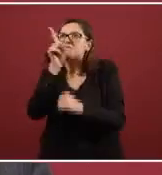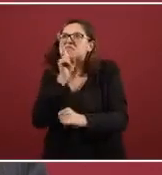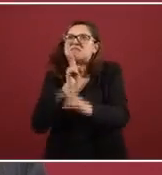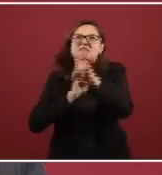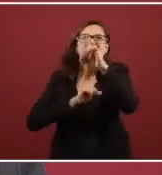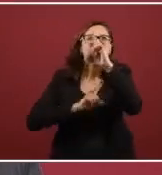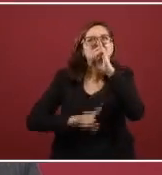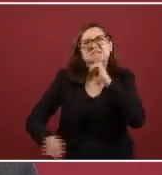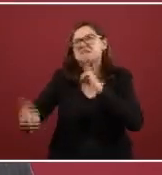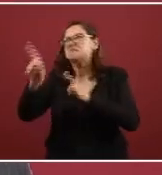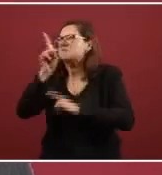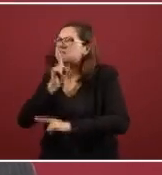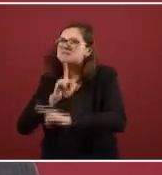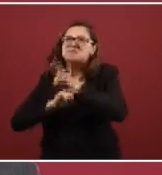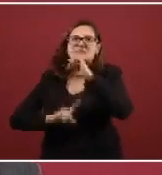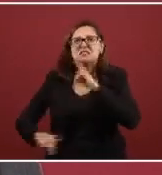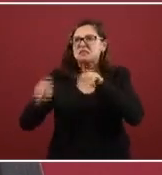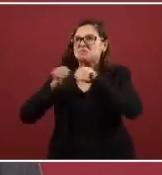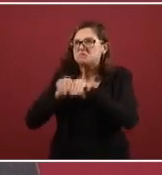acerca de